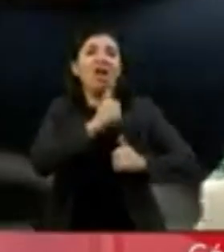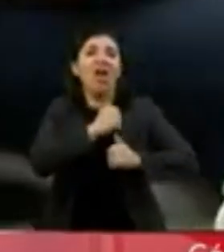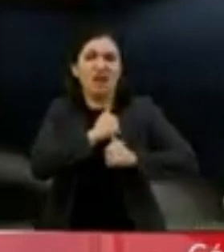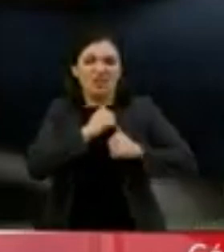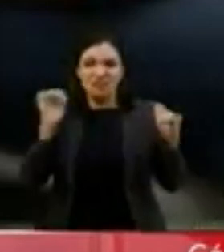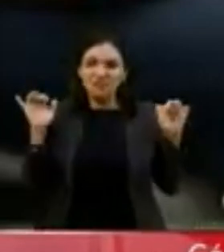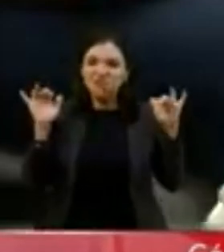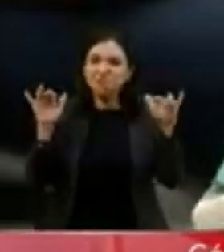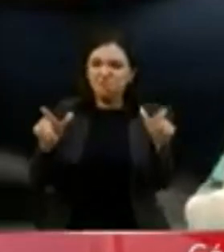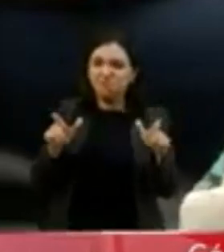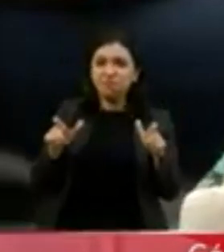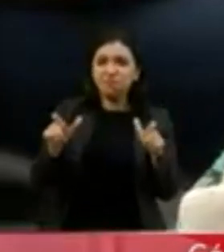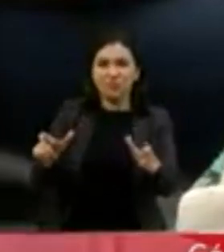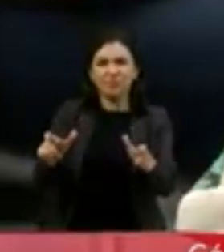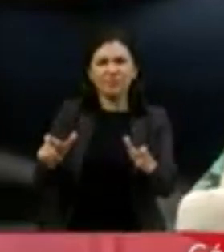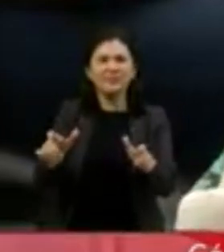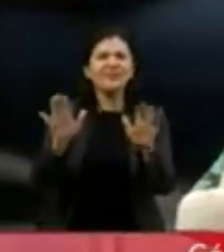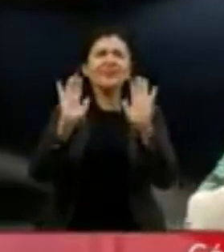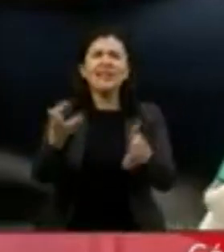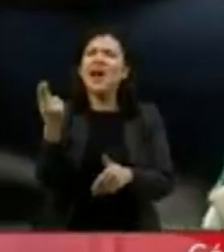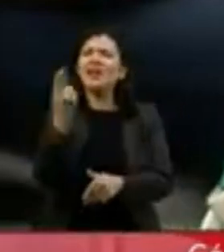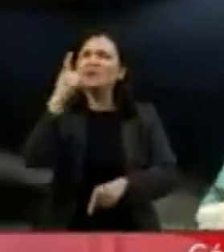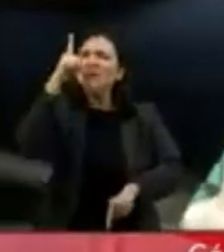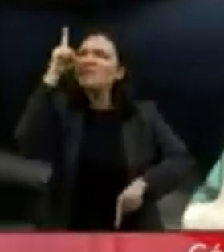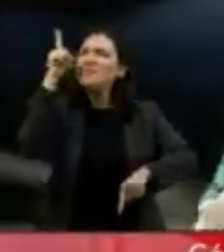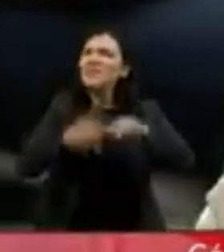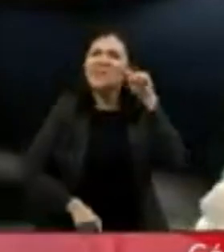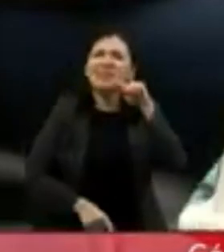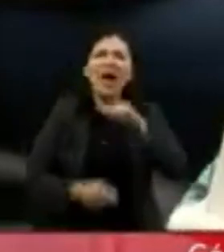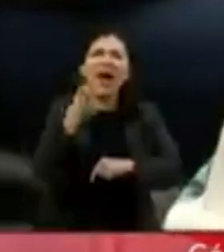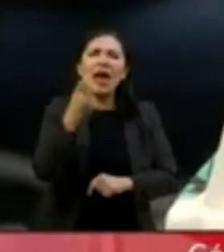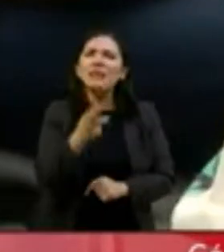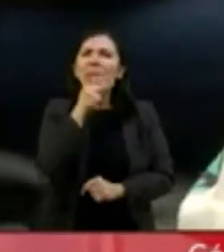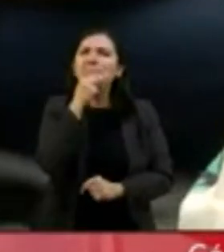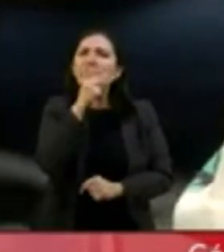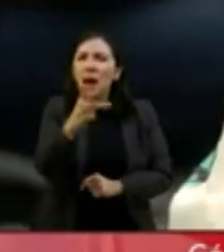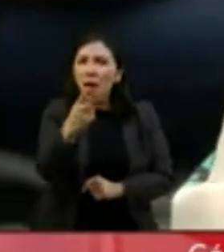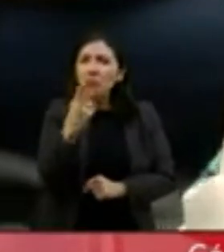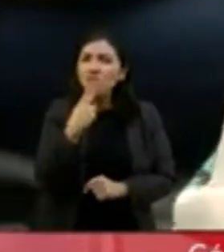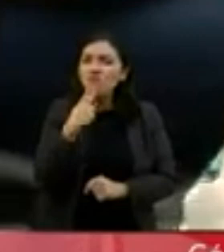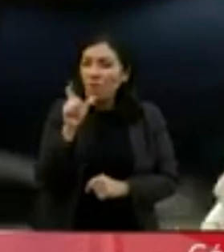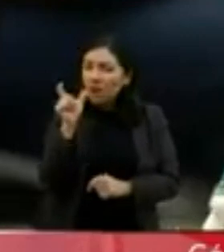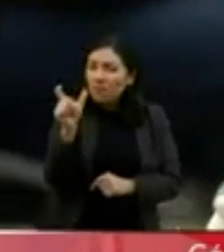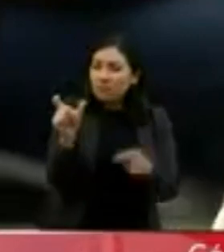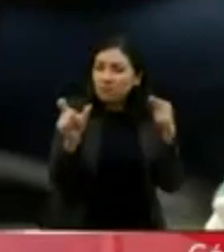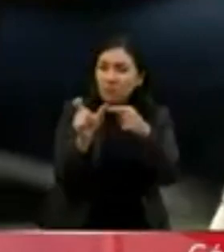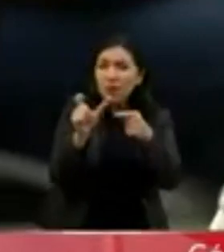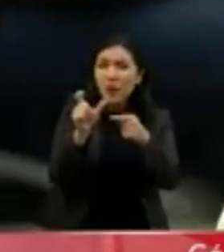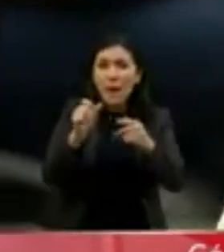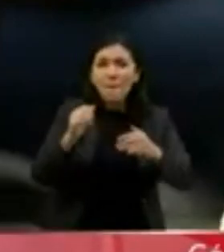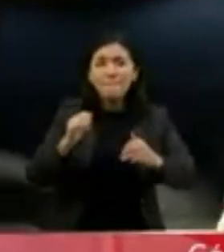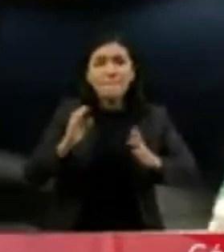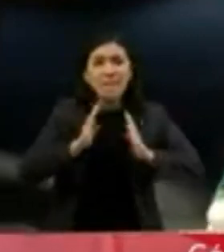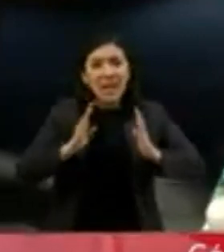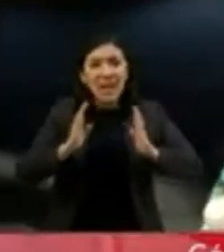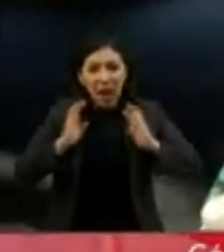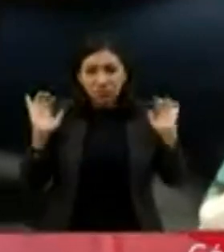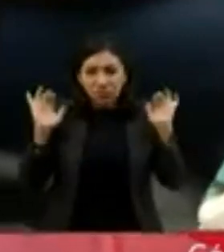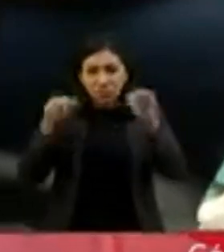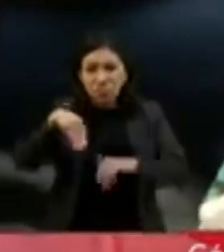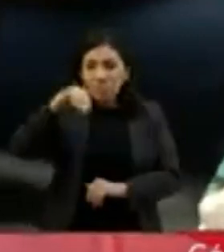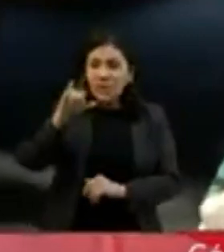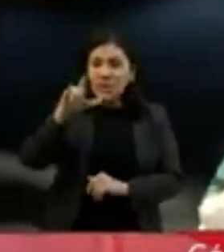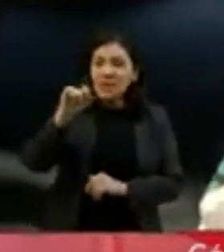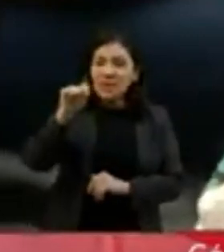Entonces cancelen ya cancelen la utilización del término militarización